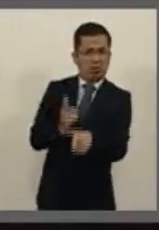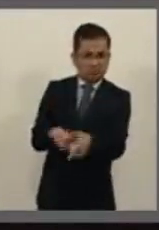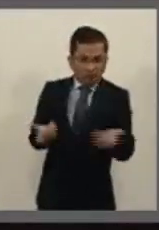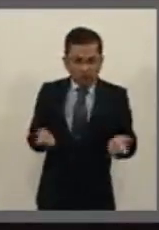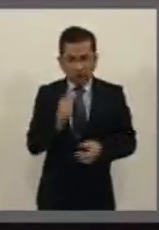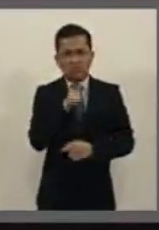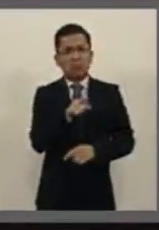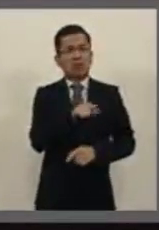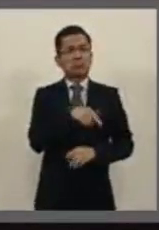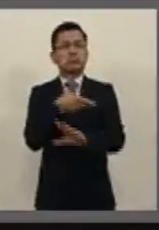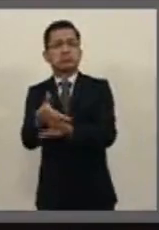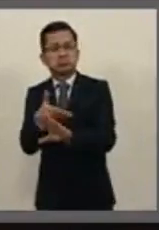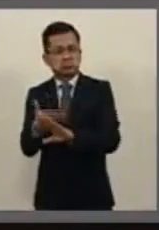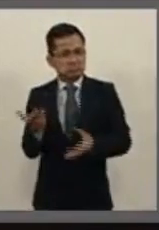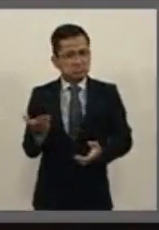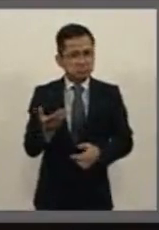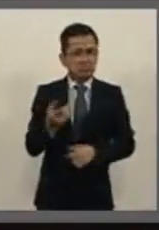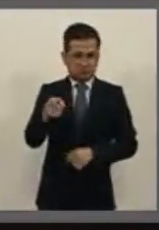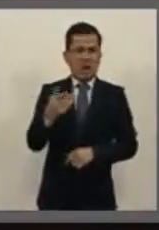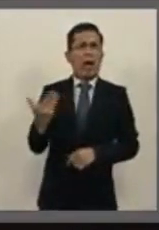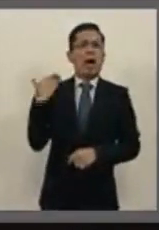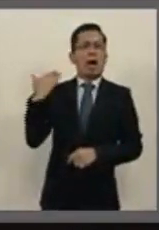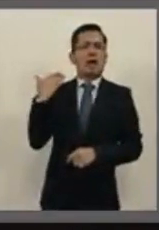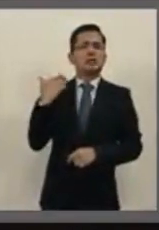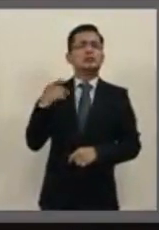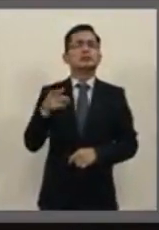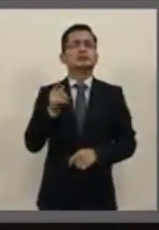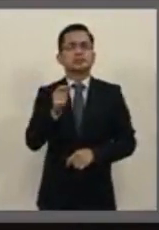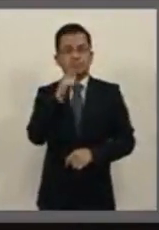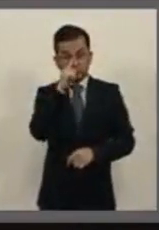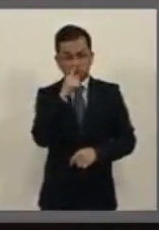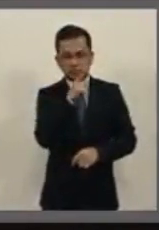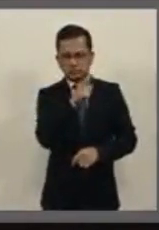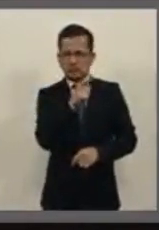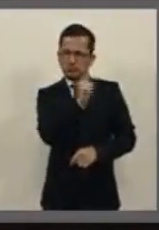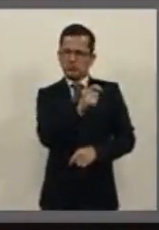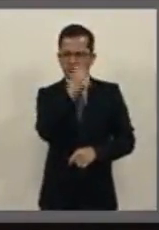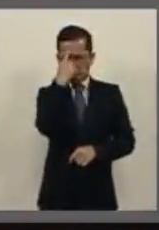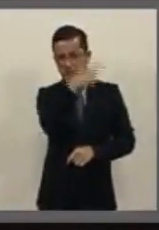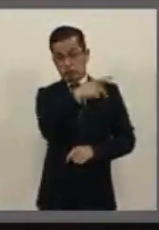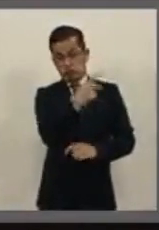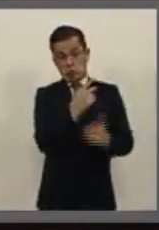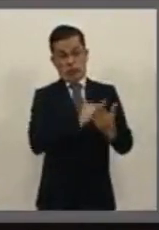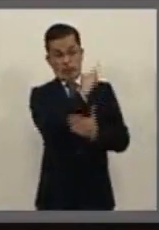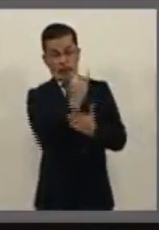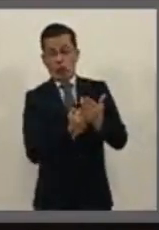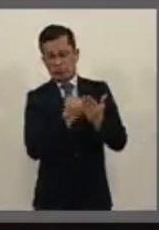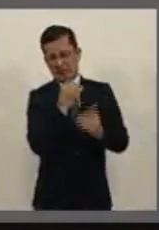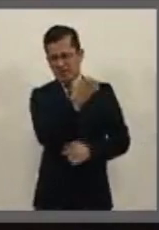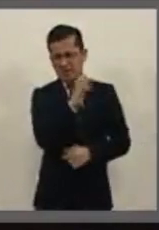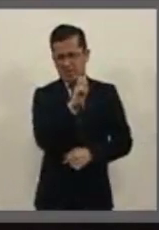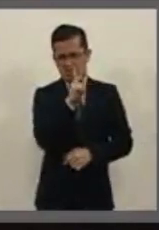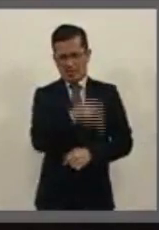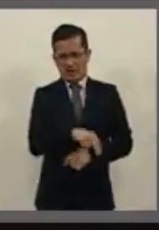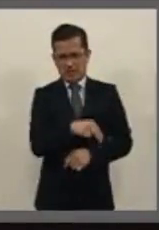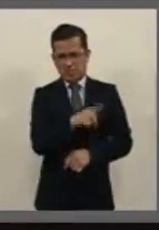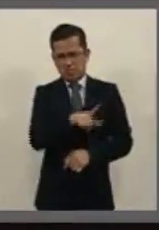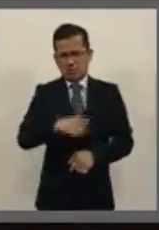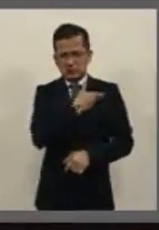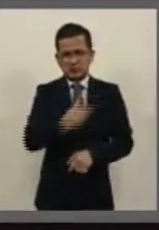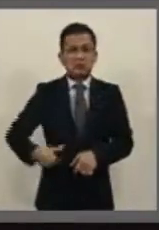necedades, oyendo hace unos días en su propaganda de su parodia de informe a Enrique Peña Nieto